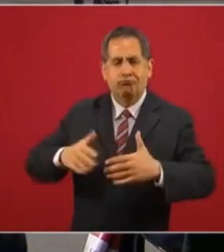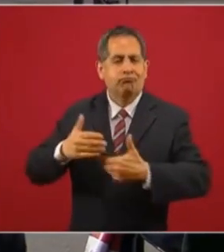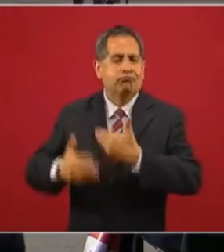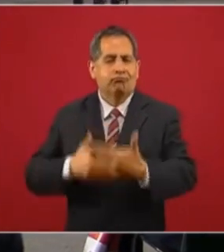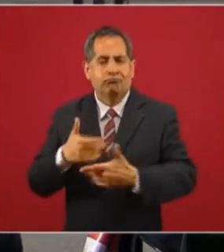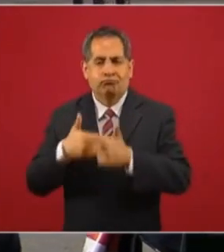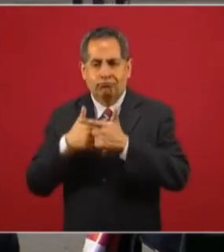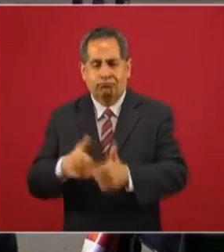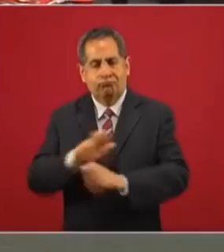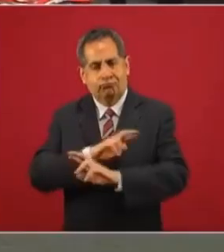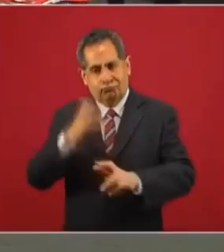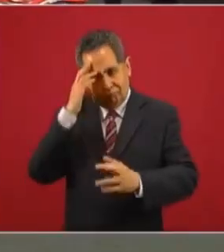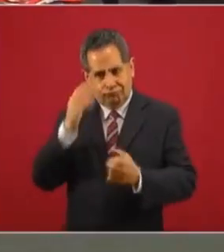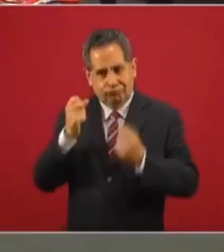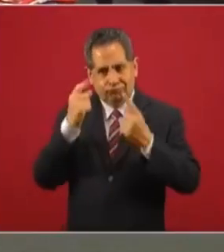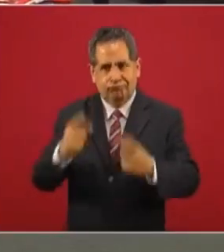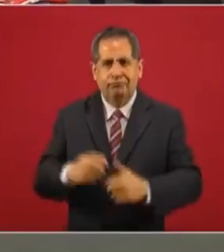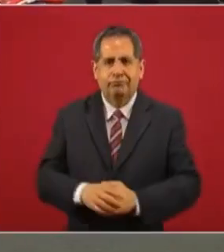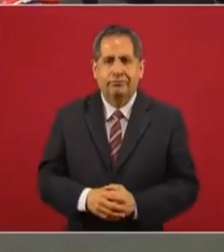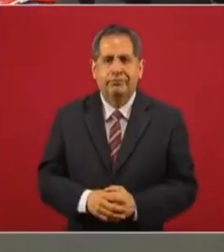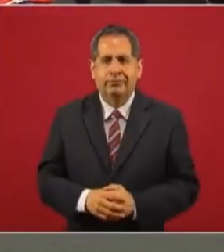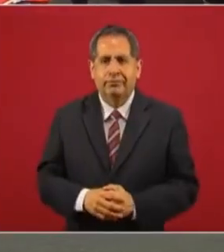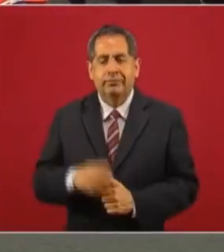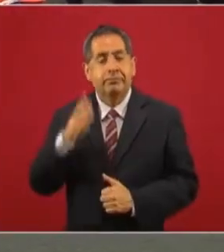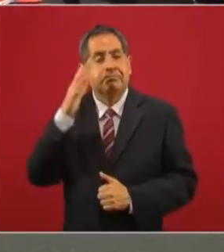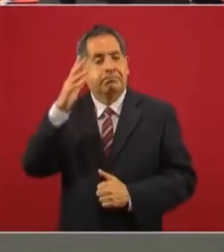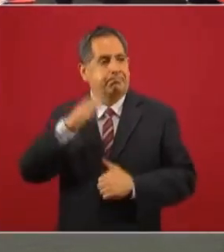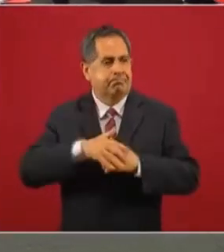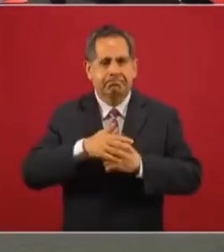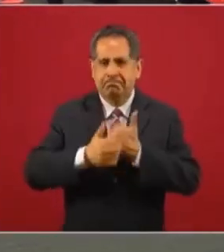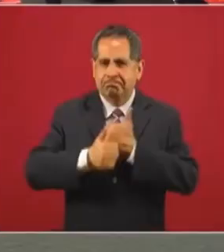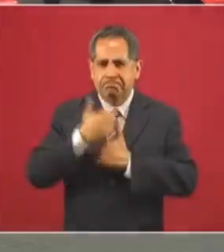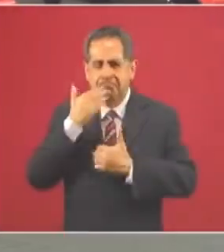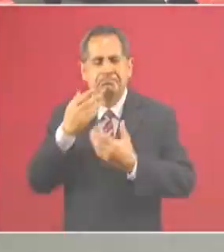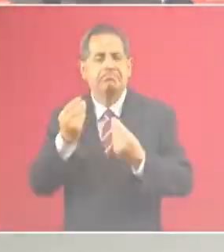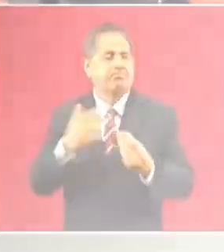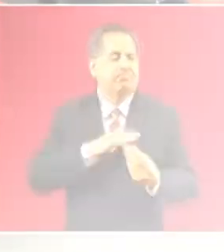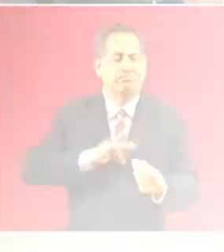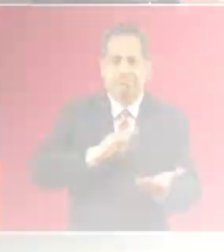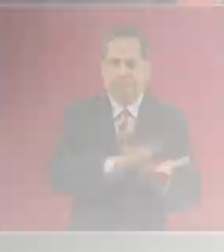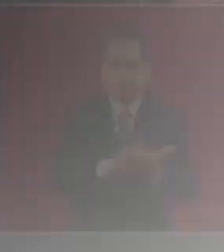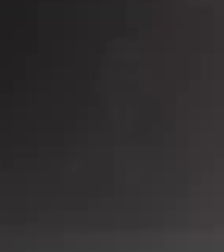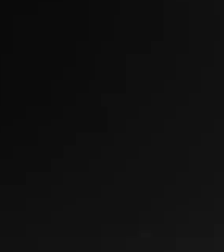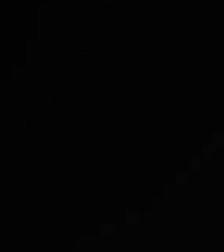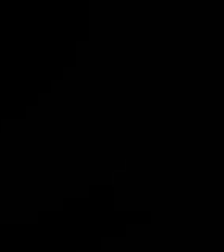se les vuelva a reconocer, bueno, pues, y que se ponga más difícil la competencia. Muchas felicidades. Vamos a abrir para…